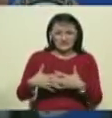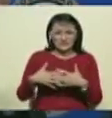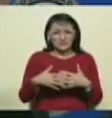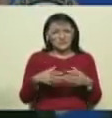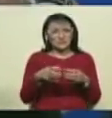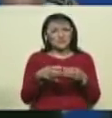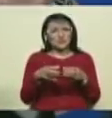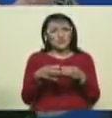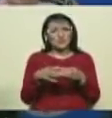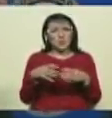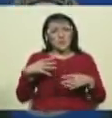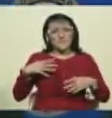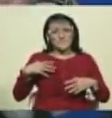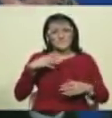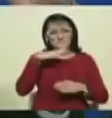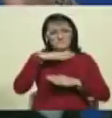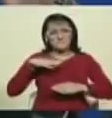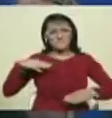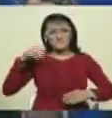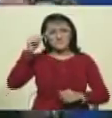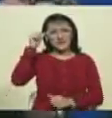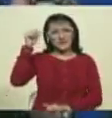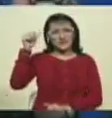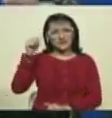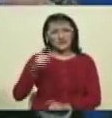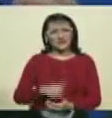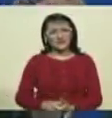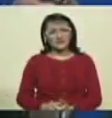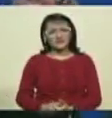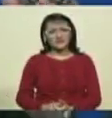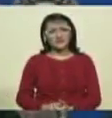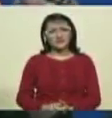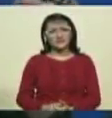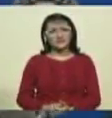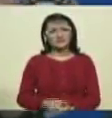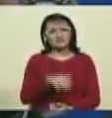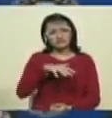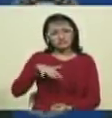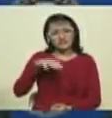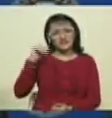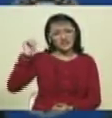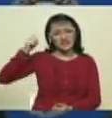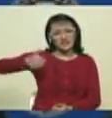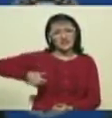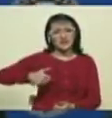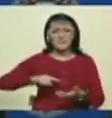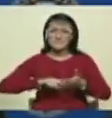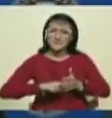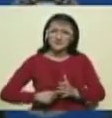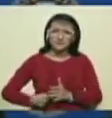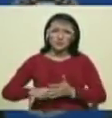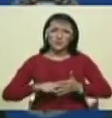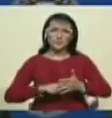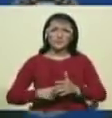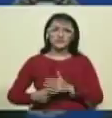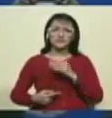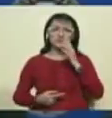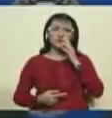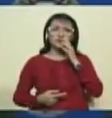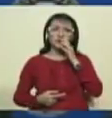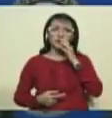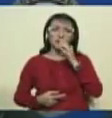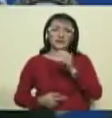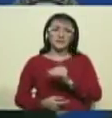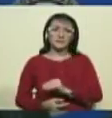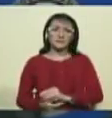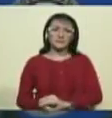del que habló Eisenhower, más todo el mundo financiero que se ha desarrollado a lo largo de estas décadas y que presiona. Y es con